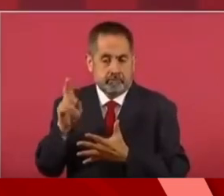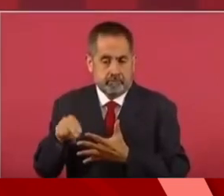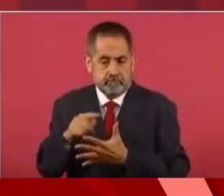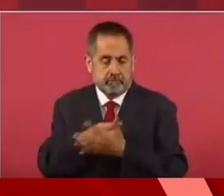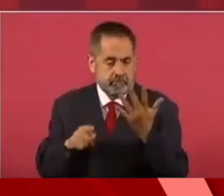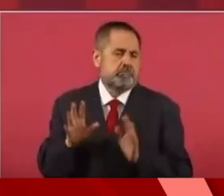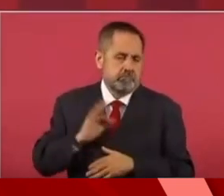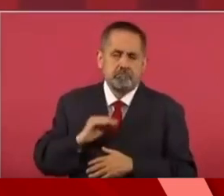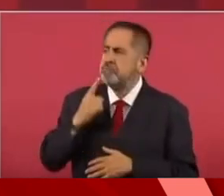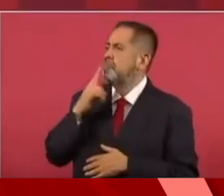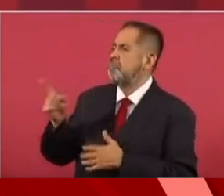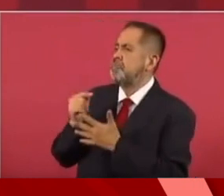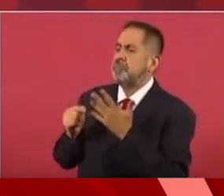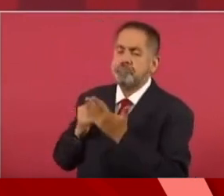Nieto.